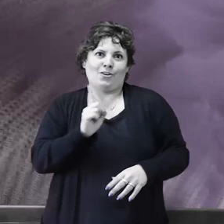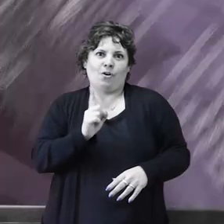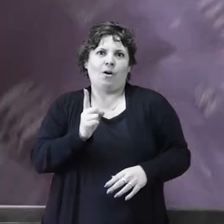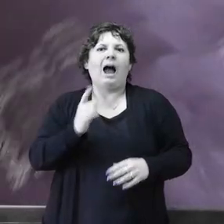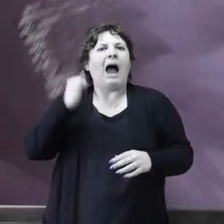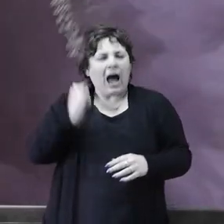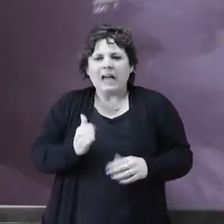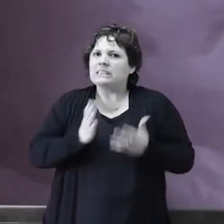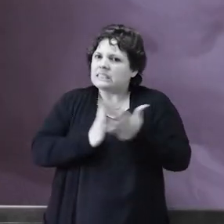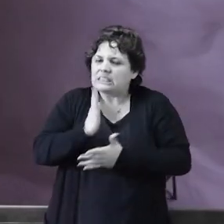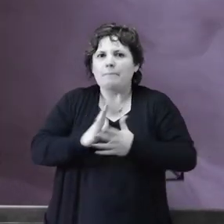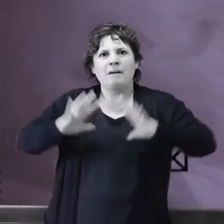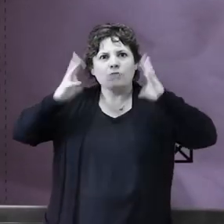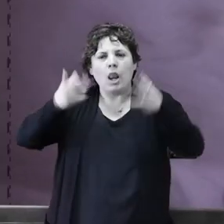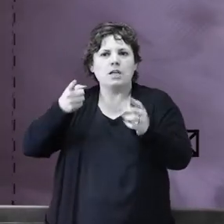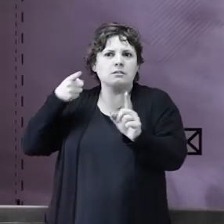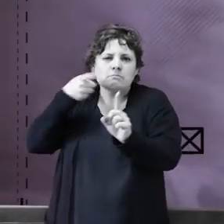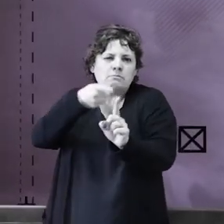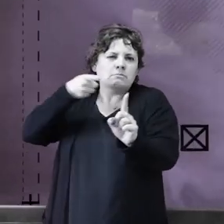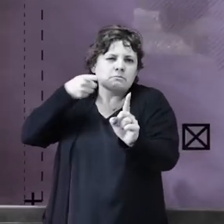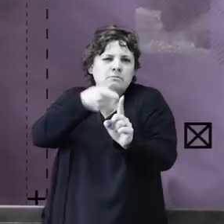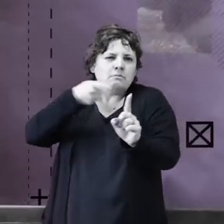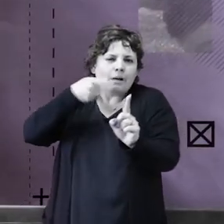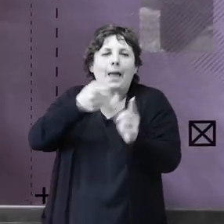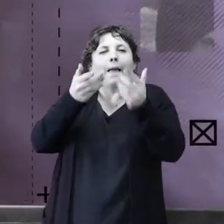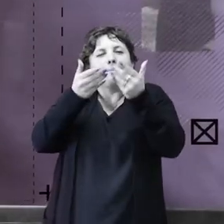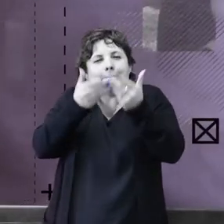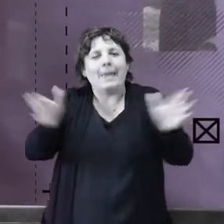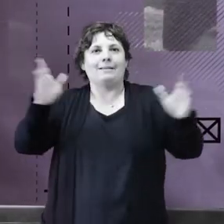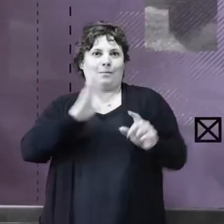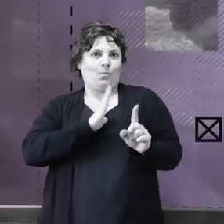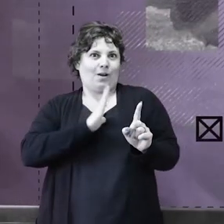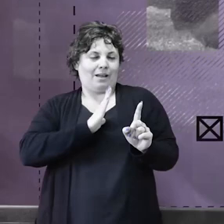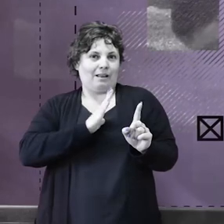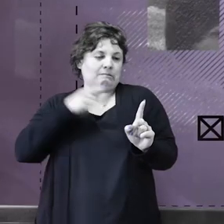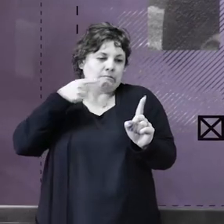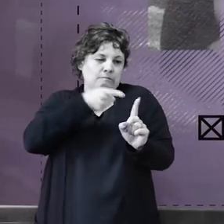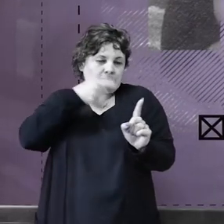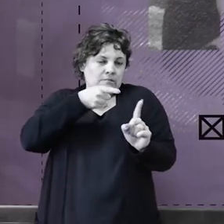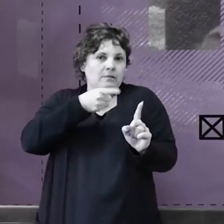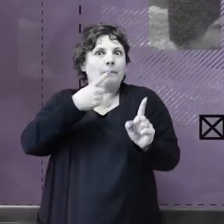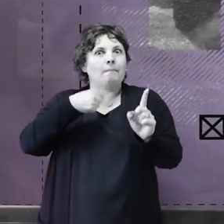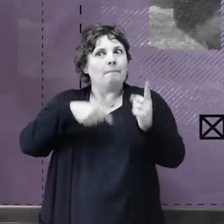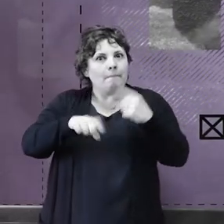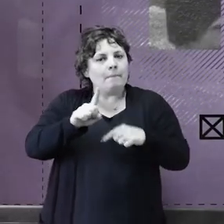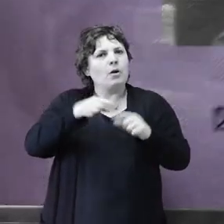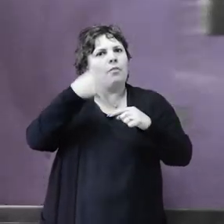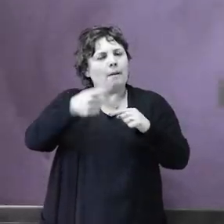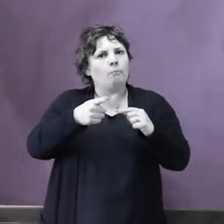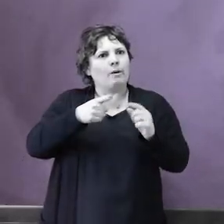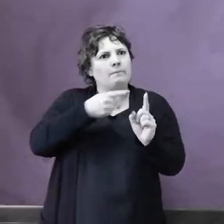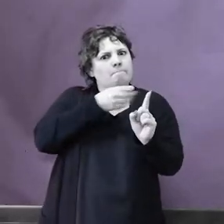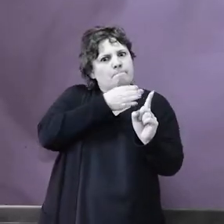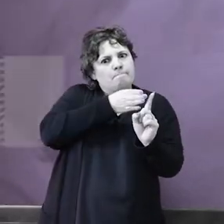de ejercicio de la violencia, digamos, que empieza con las mujeres, pero que, como vos decís, empieza a